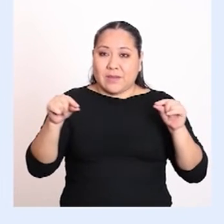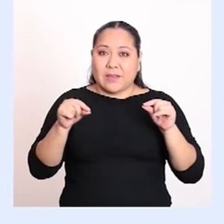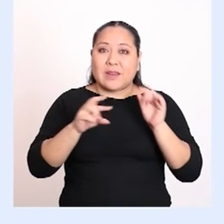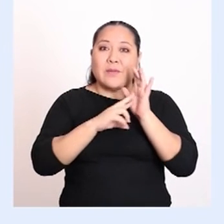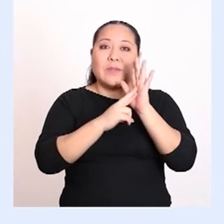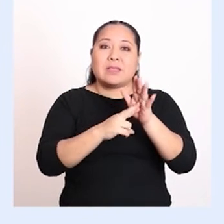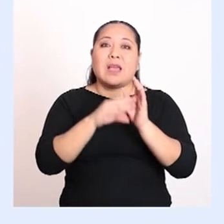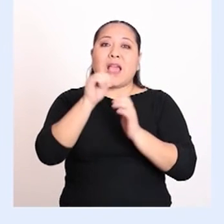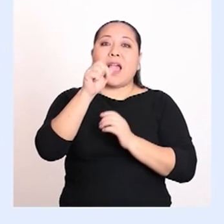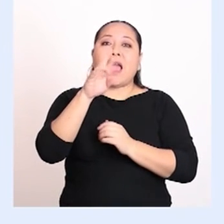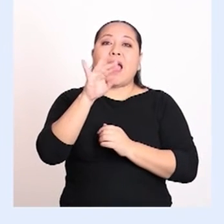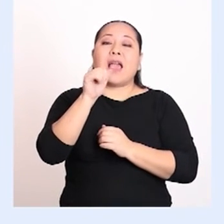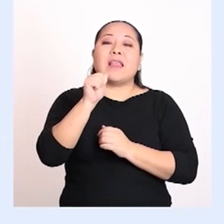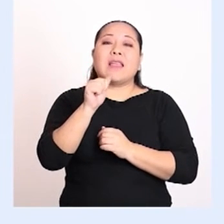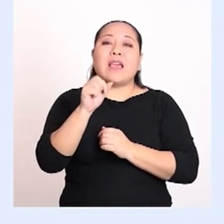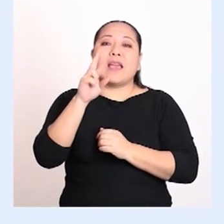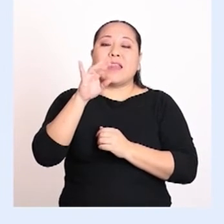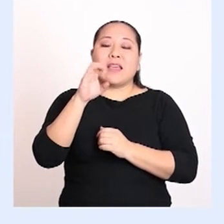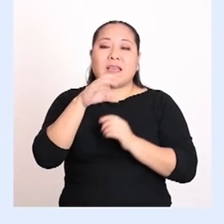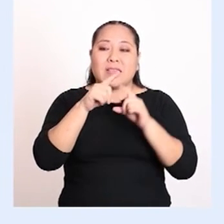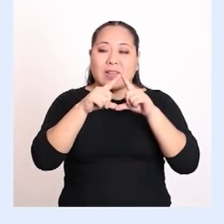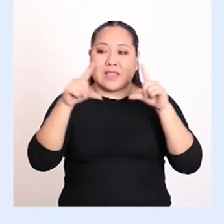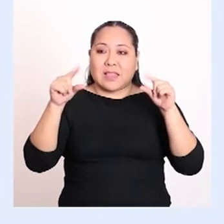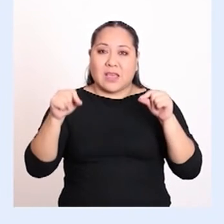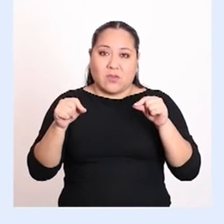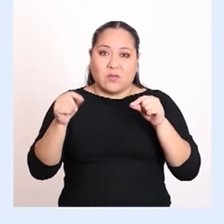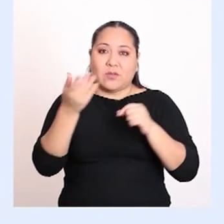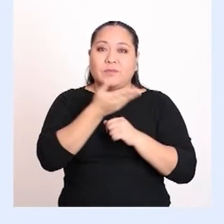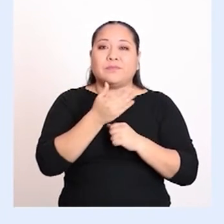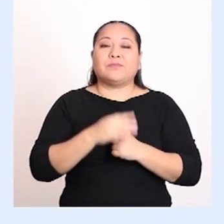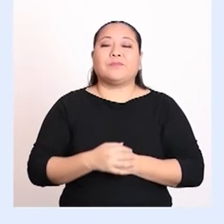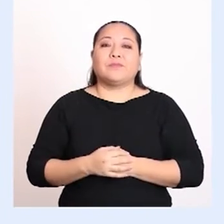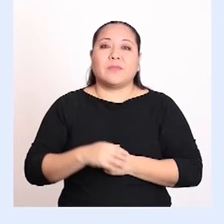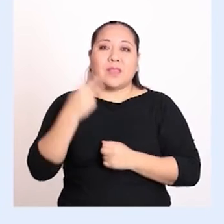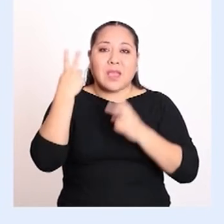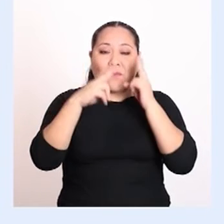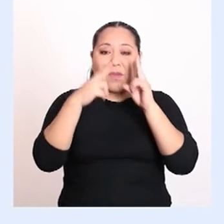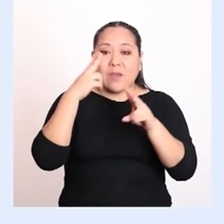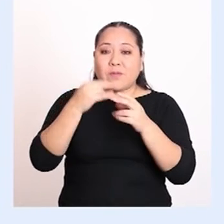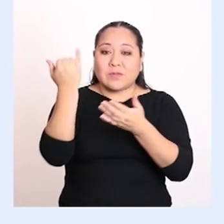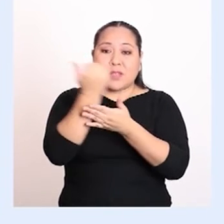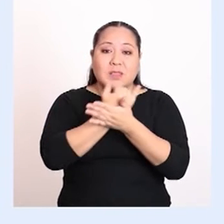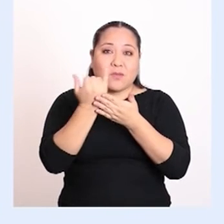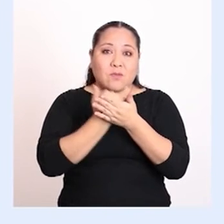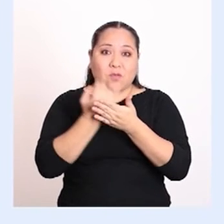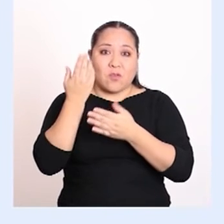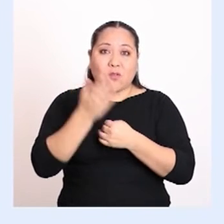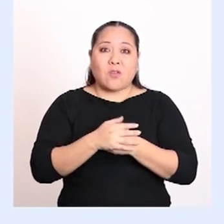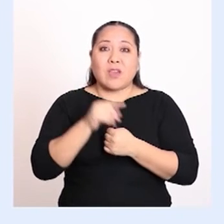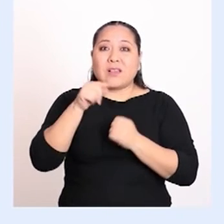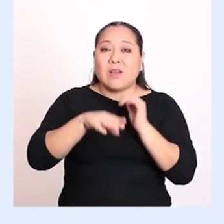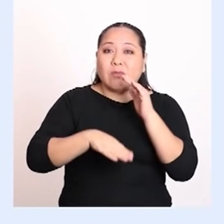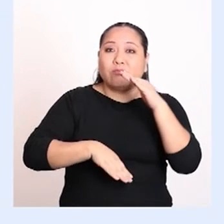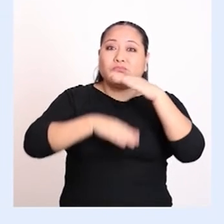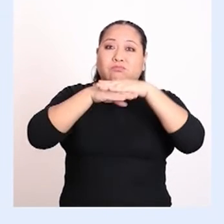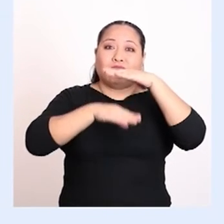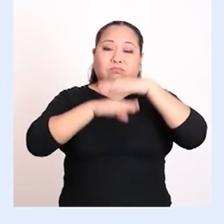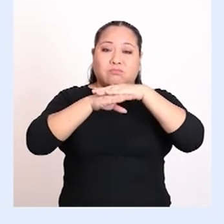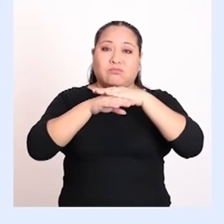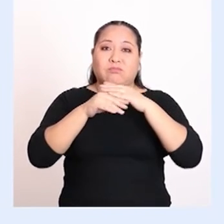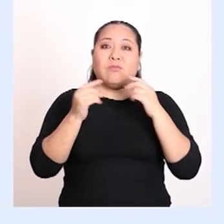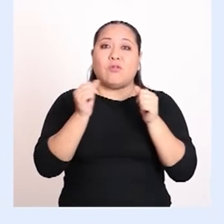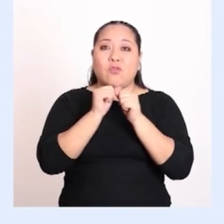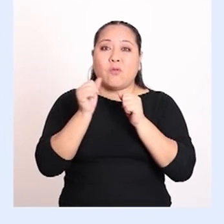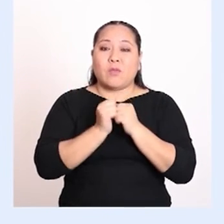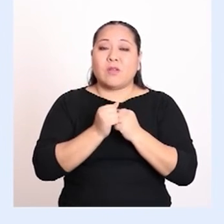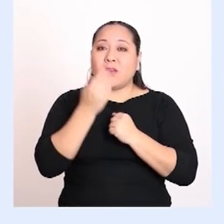el área del rectángulo en función del ancho. Y como vemos en la gráfica, es el mayor valor. Por